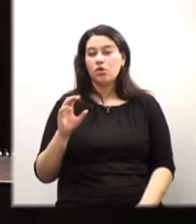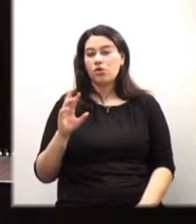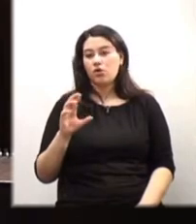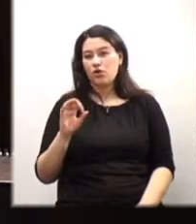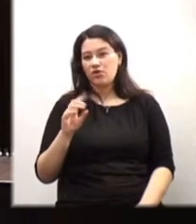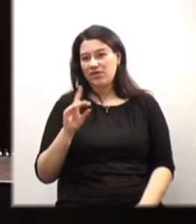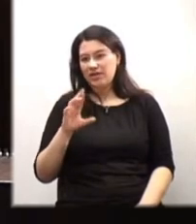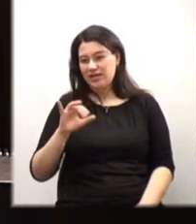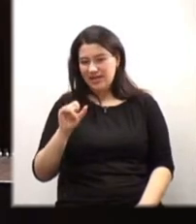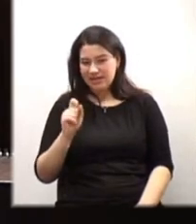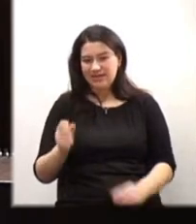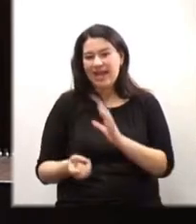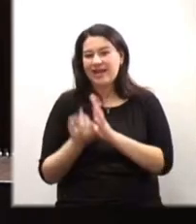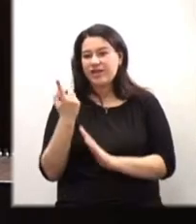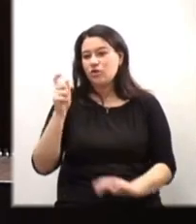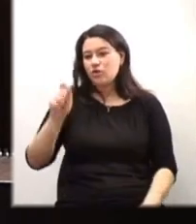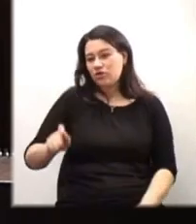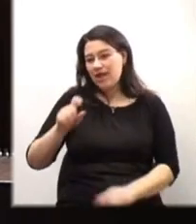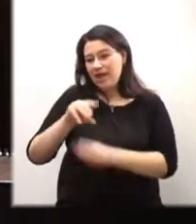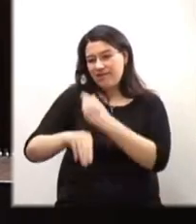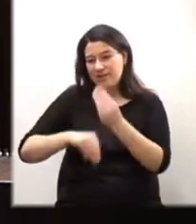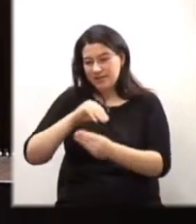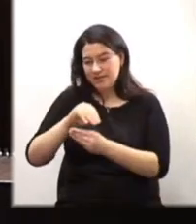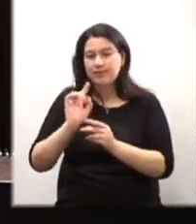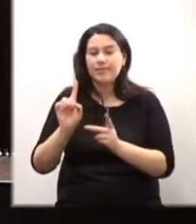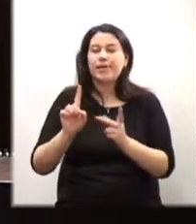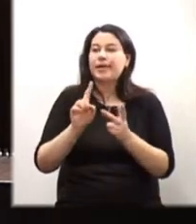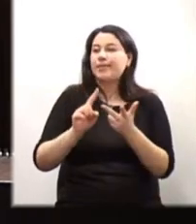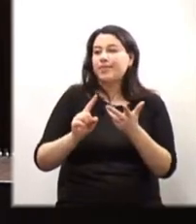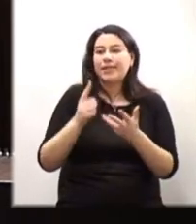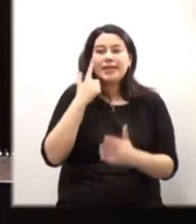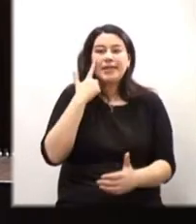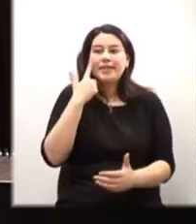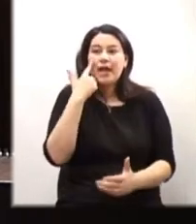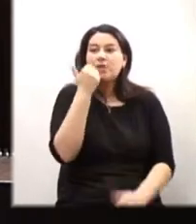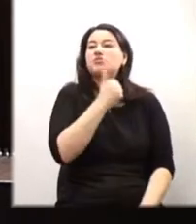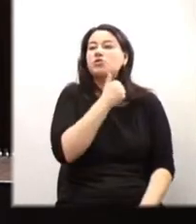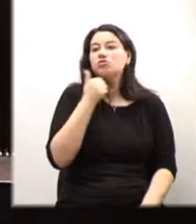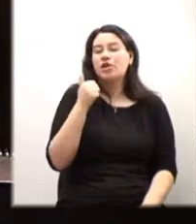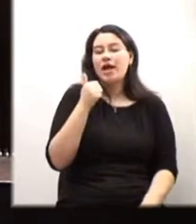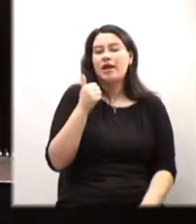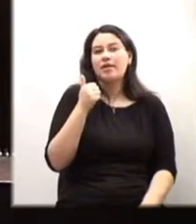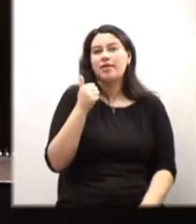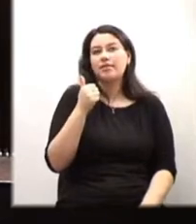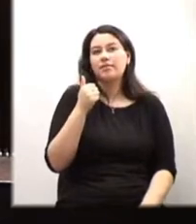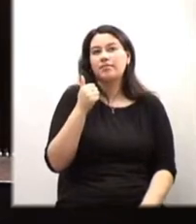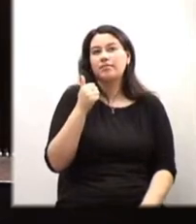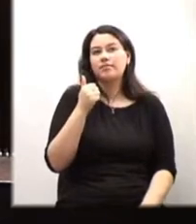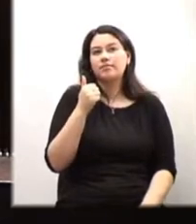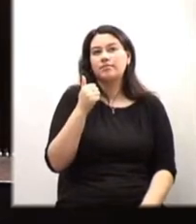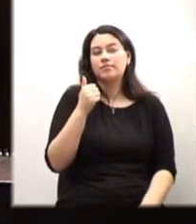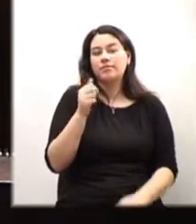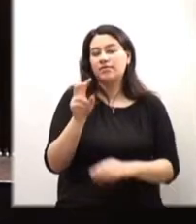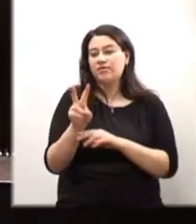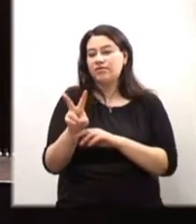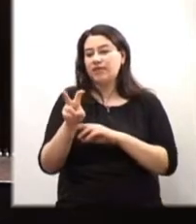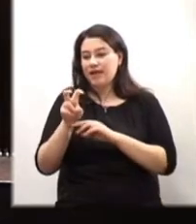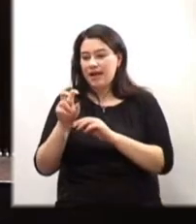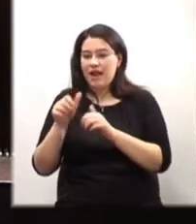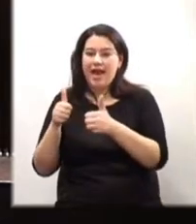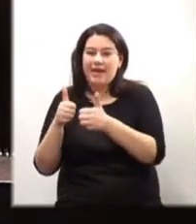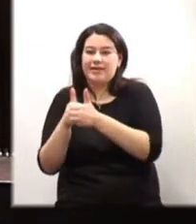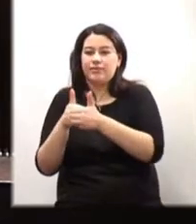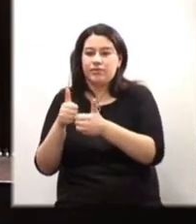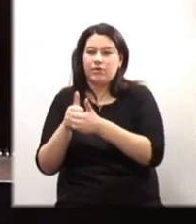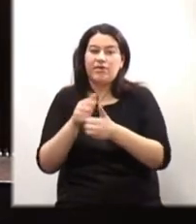en familia, intentar solucionar las distancias entre los fiscales adscriptos y